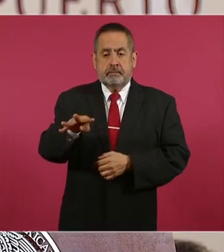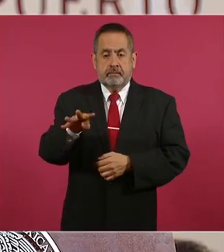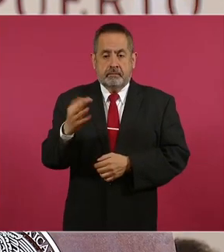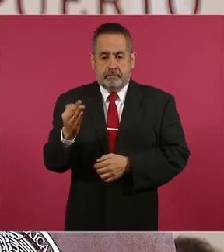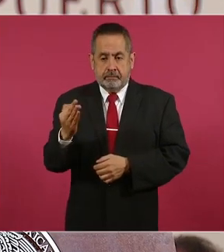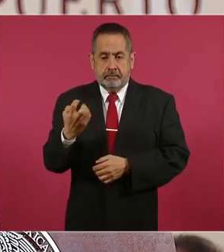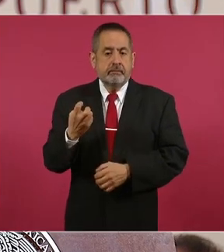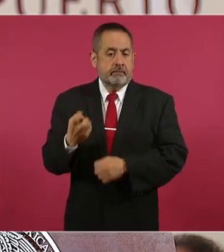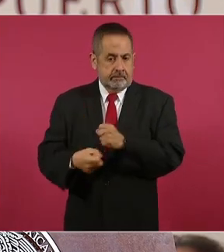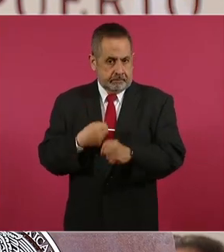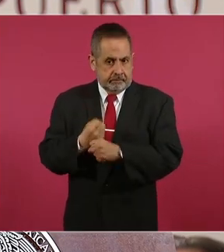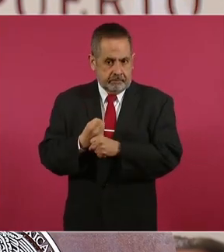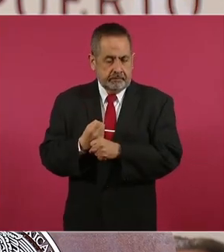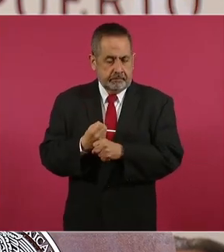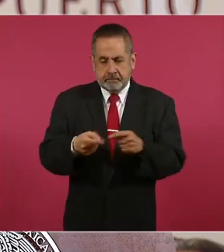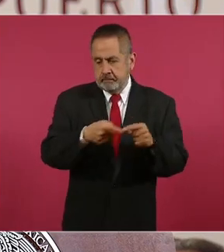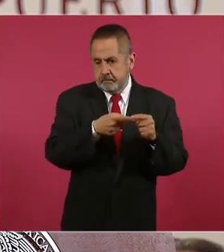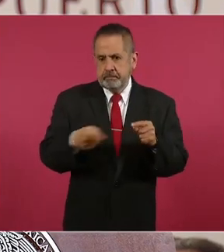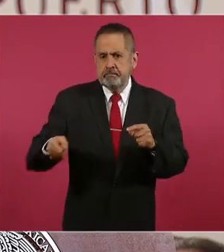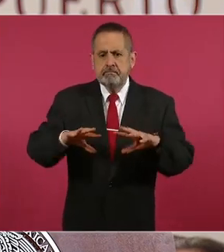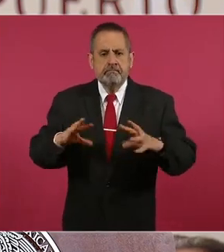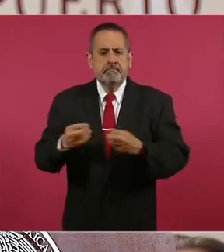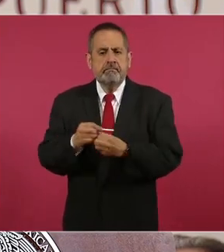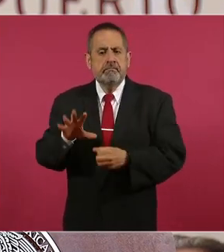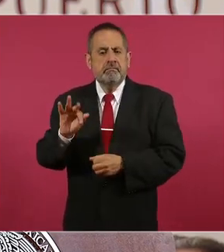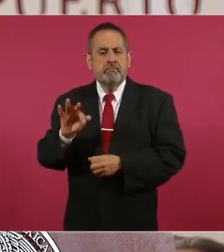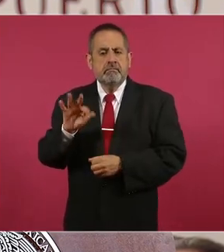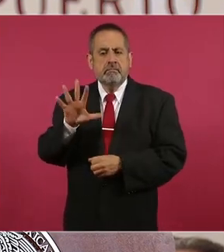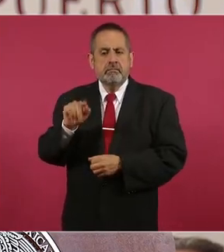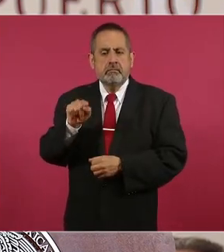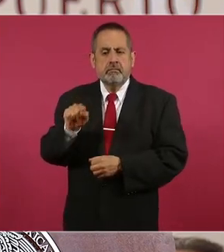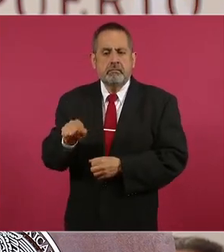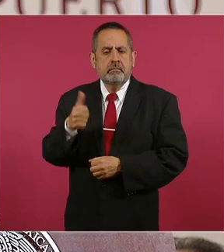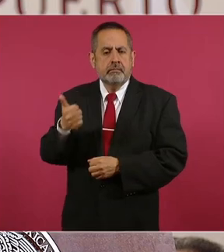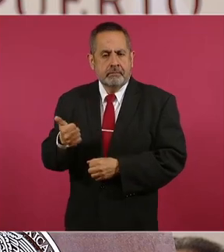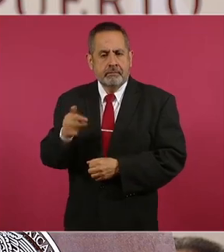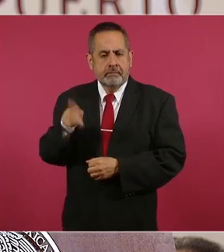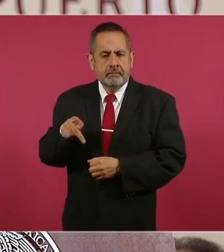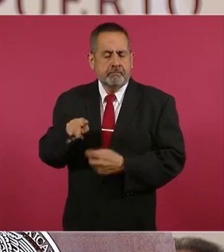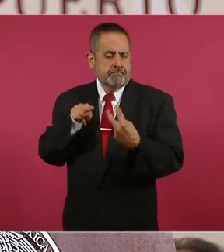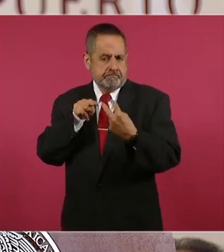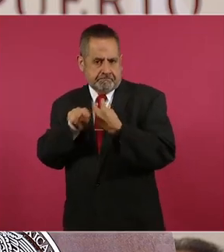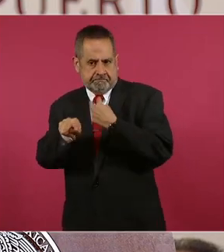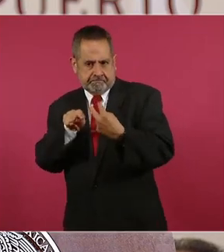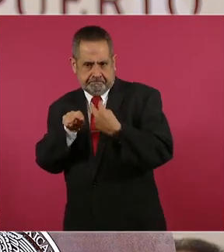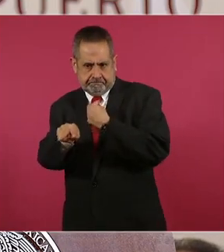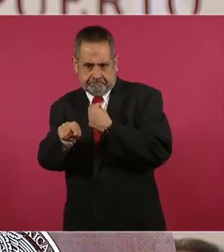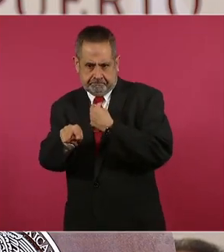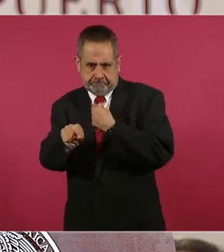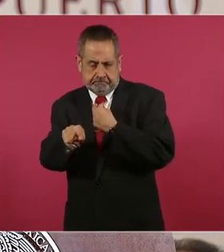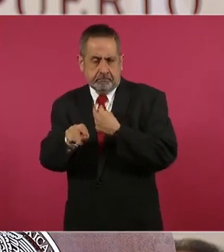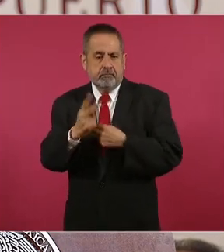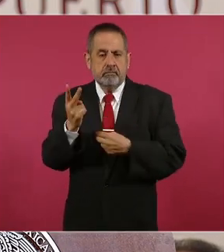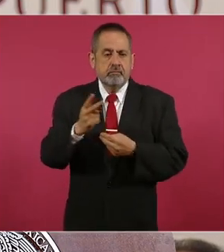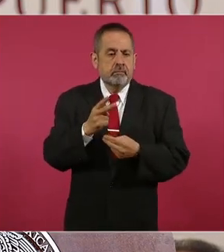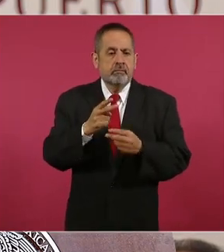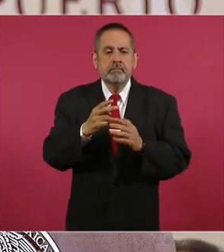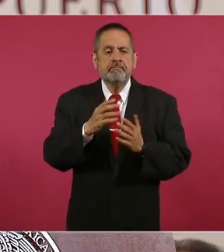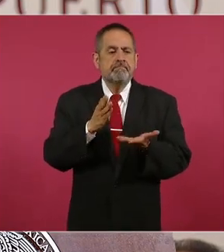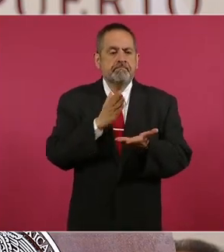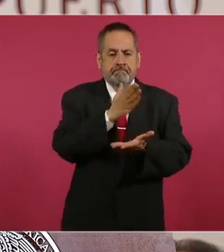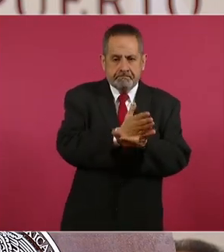año. Se trata de un trayecto de aproximadamente 45.6 kilómetros de doble vía y 2 estaciones de pasajeros, de las